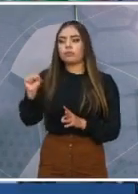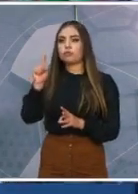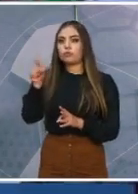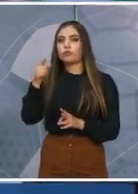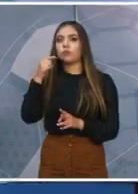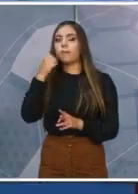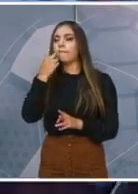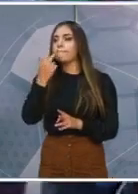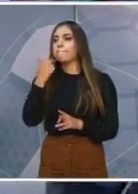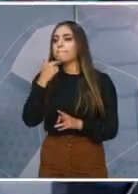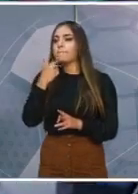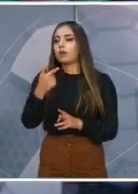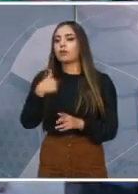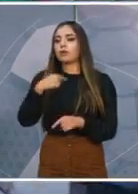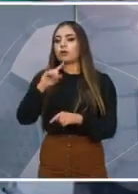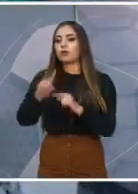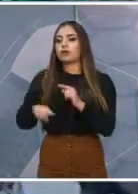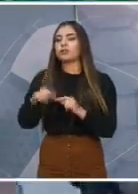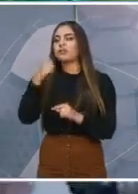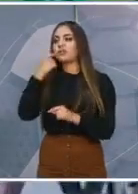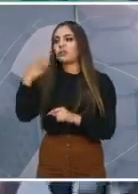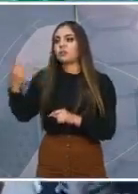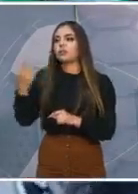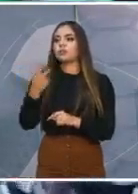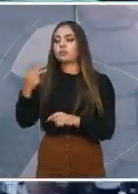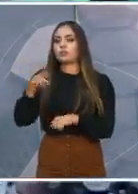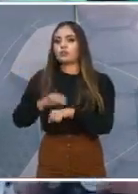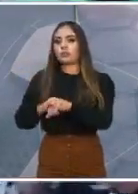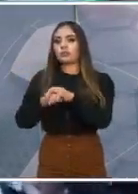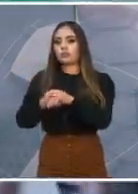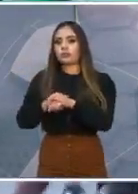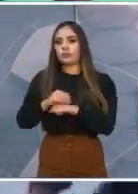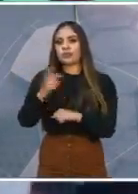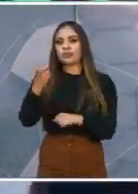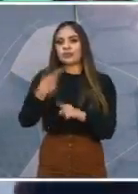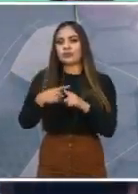Con imágenes de Alejandro Escobedo, informó para Telediario, Kir Castillo.